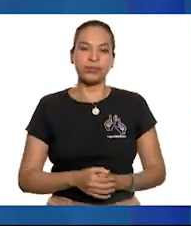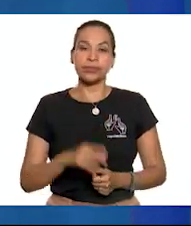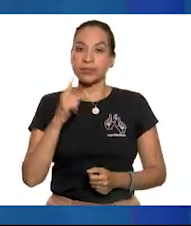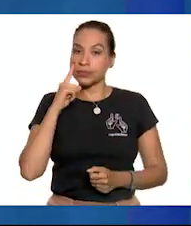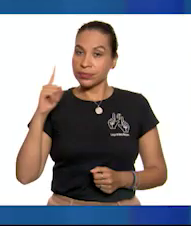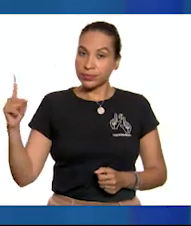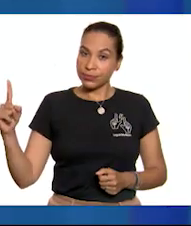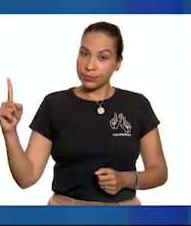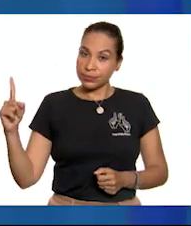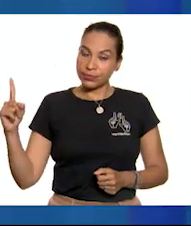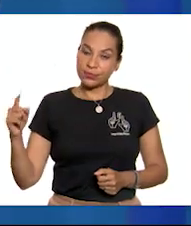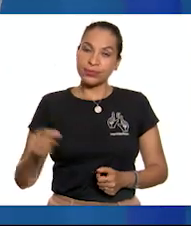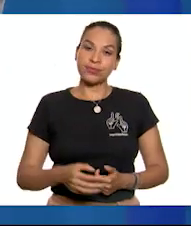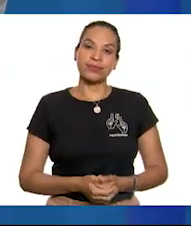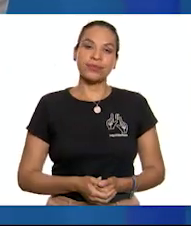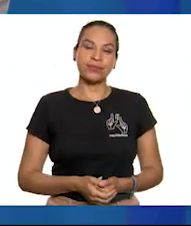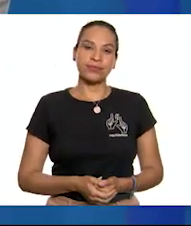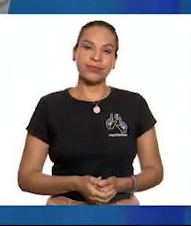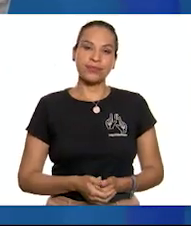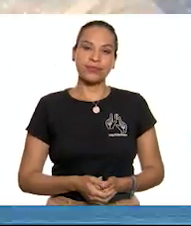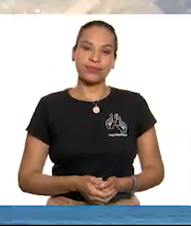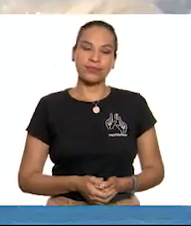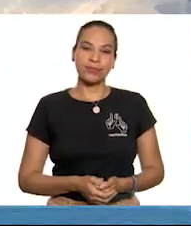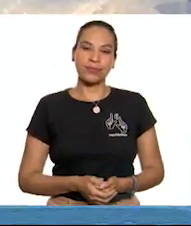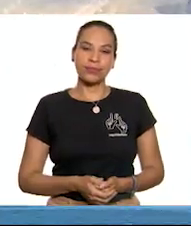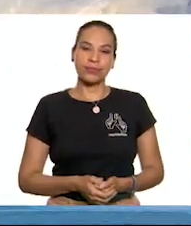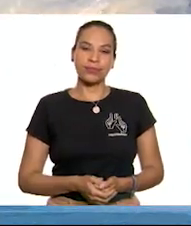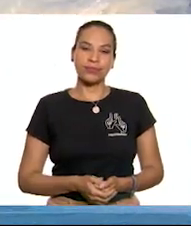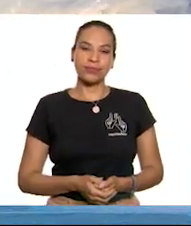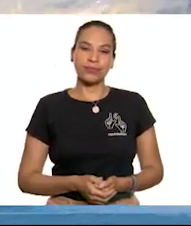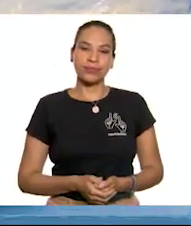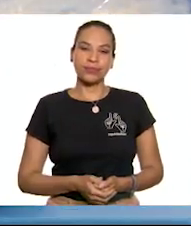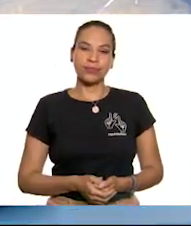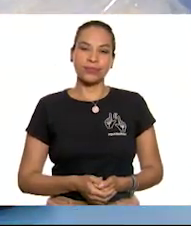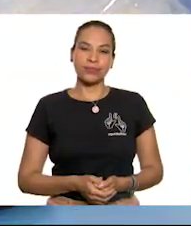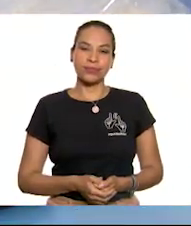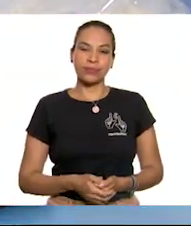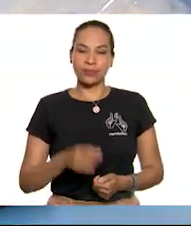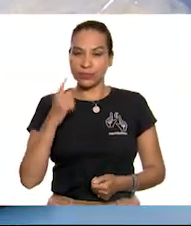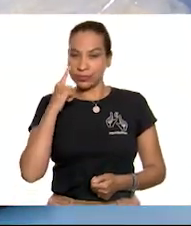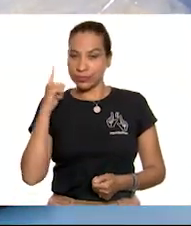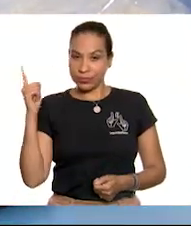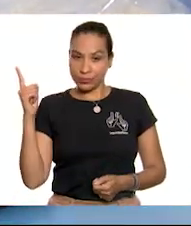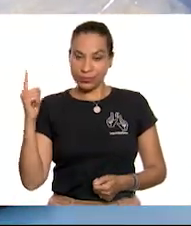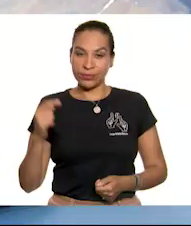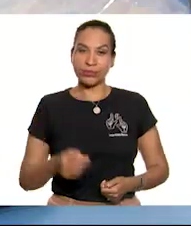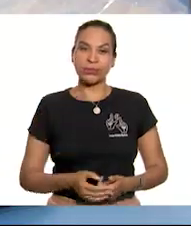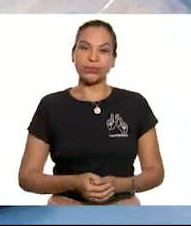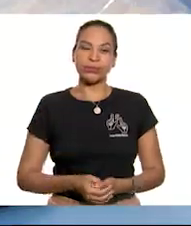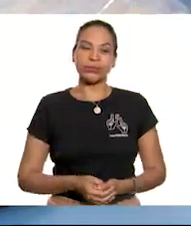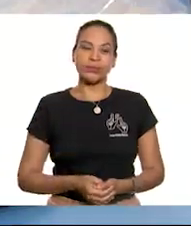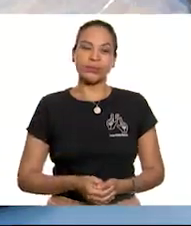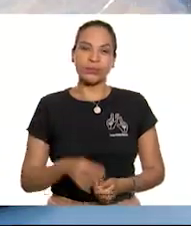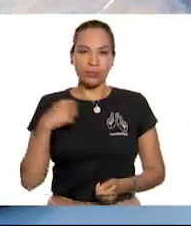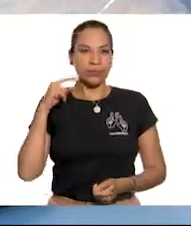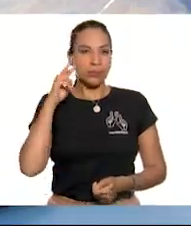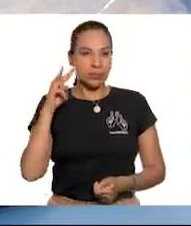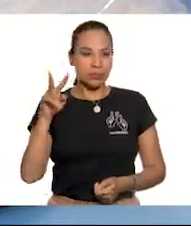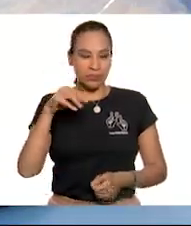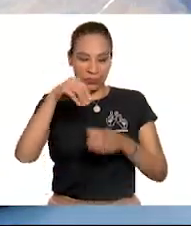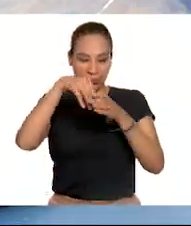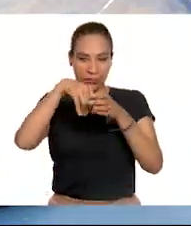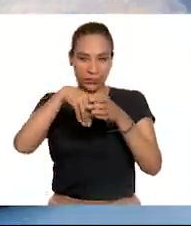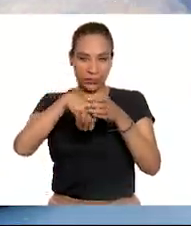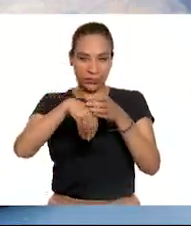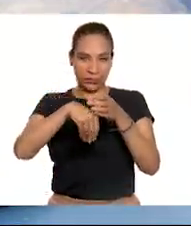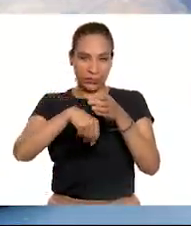Sí. Mira. Observamos. Y empezamos a poner. ¿Te fijaste, Ale? Sí, estoy viendo una lluvia de